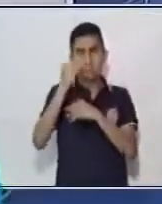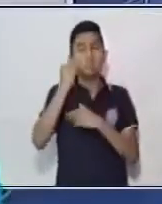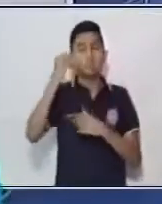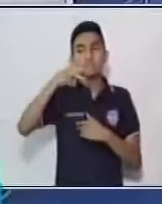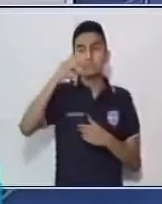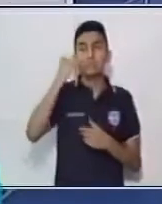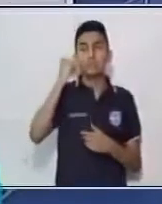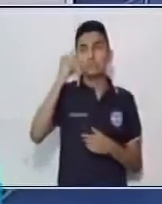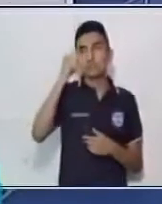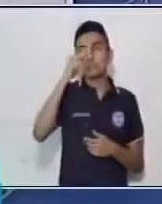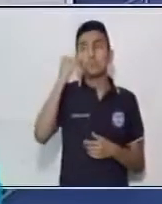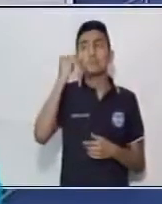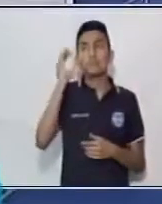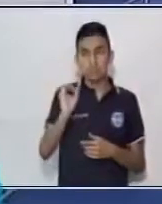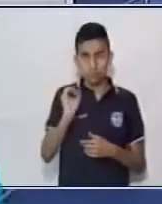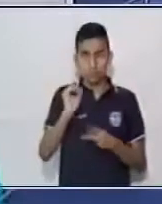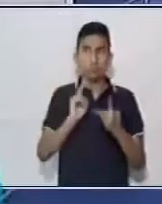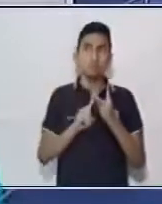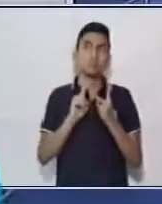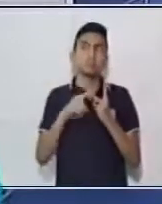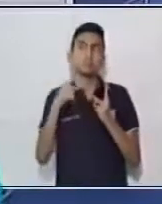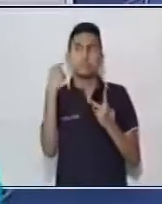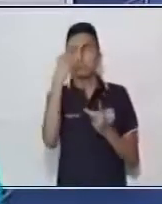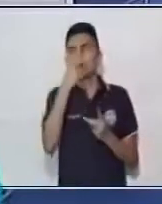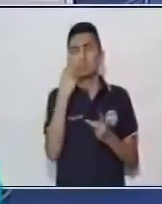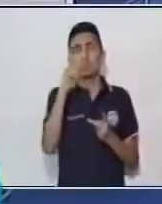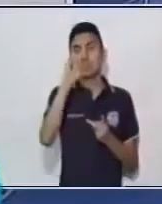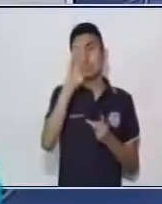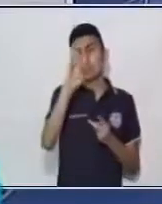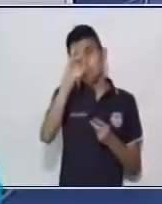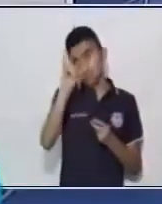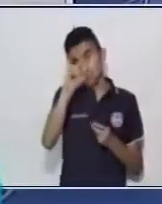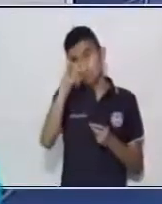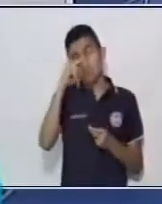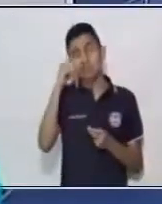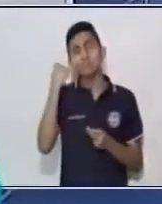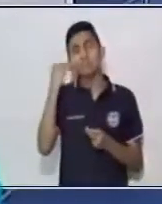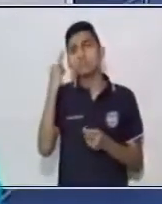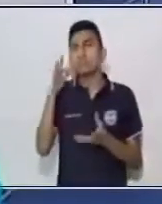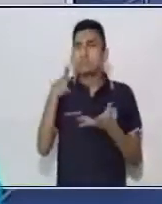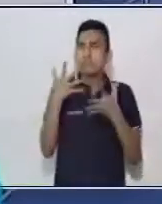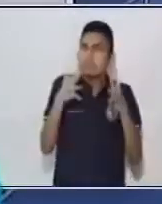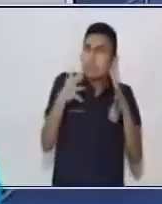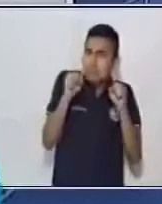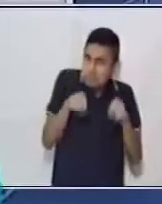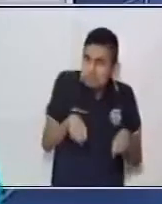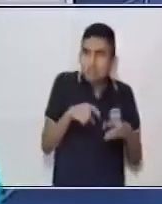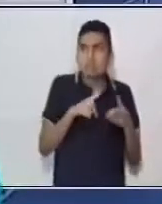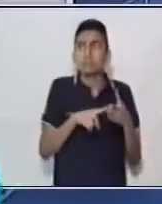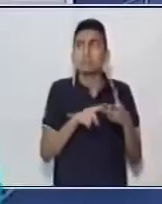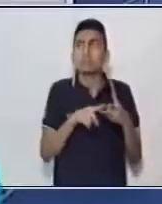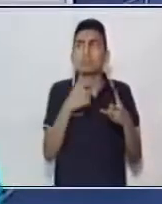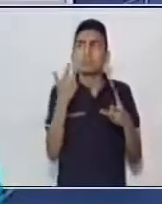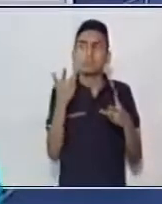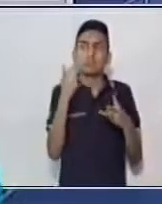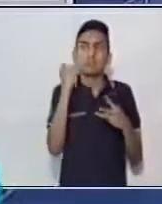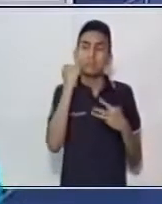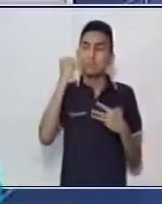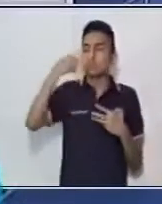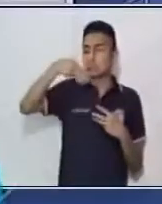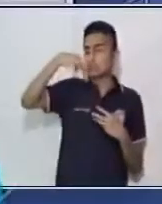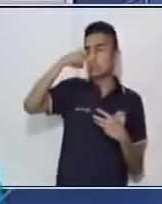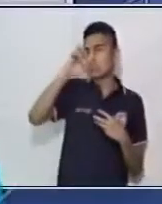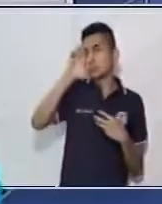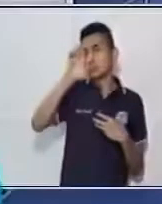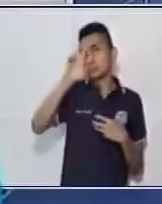realidad, subjuntivo una posibilidad e imperativo una orden. Entonces ya vimos los accidentes que puede tener de persona,